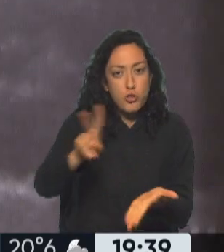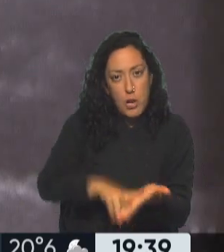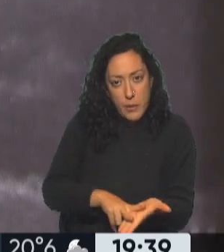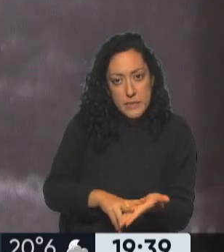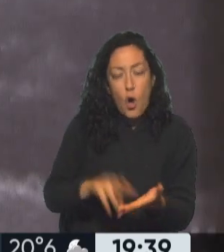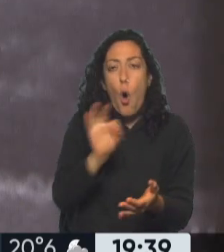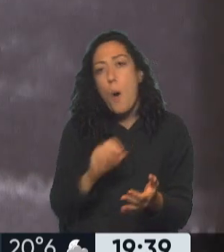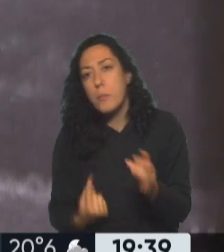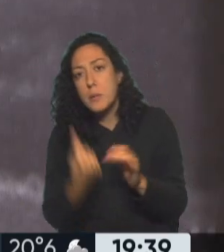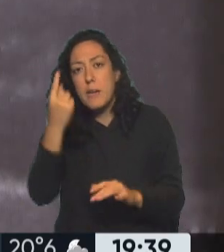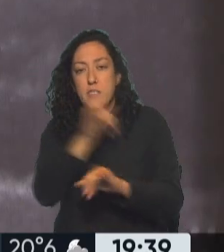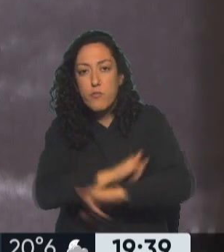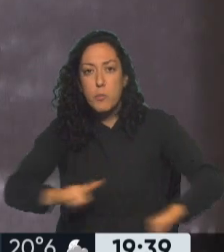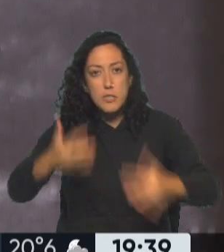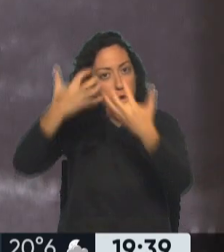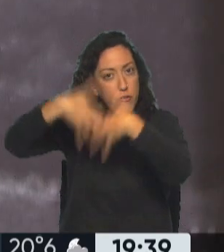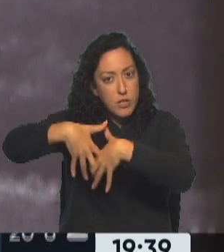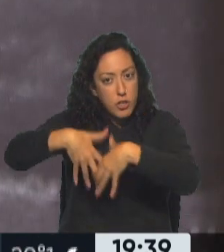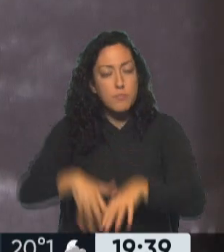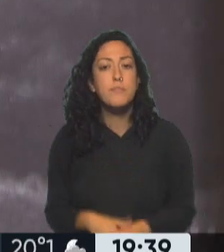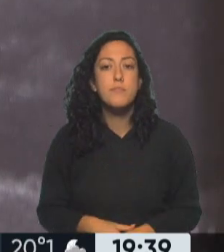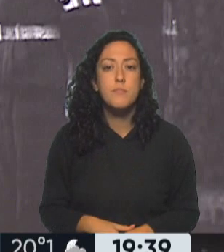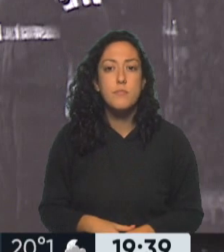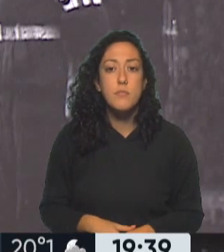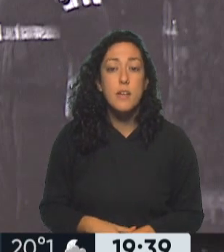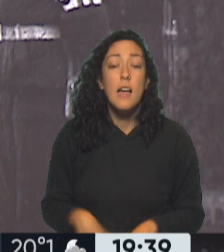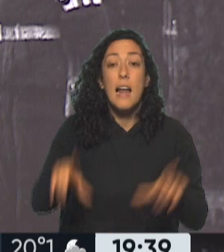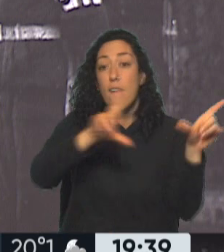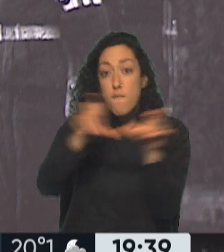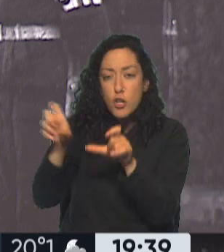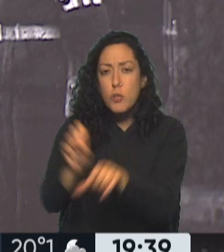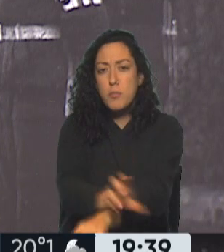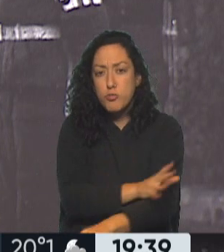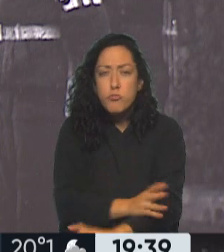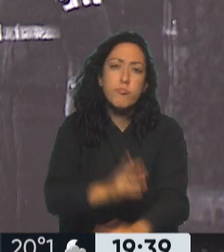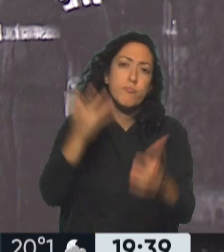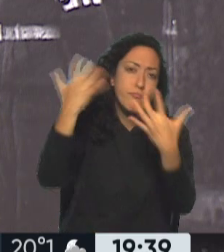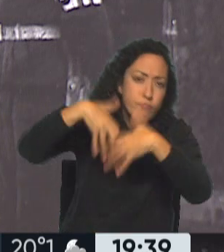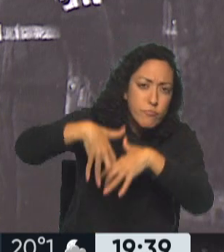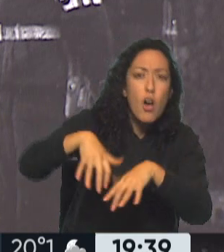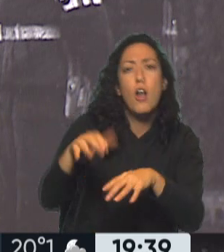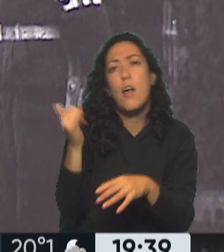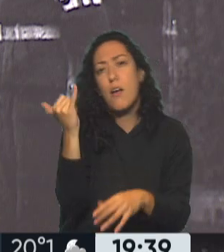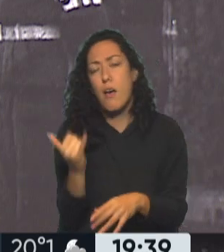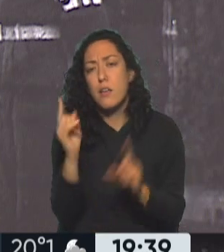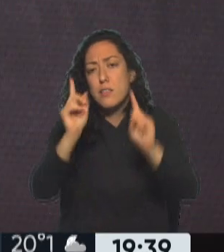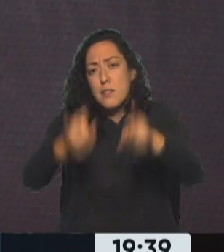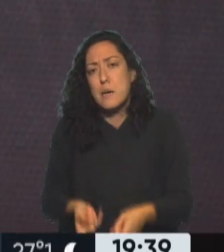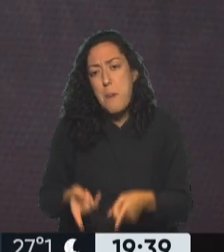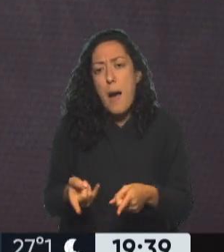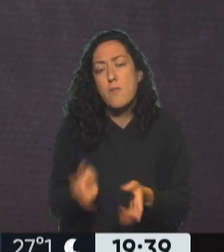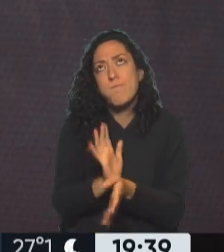por primera vez con información. Y las fotos son información, son emoción y también es, te diría,